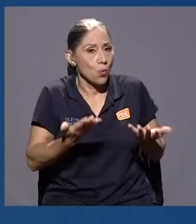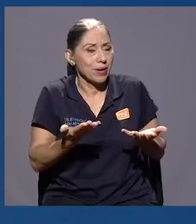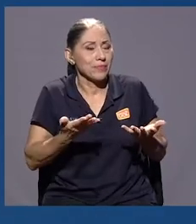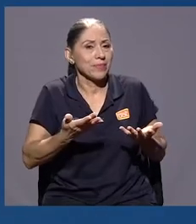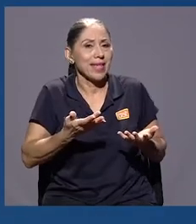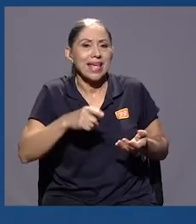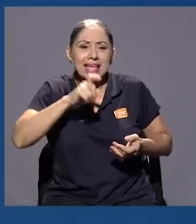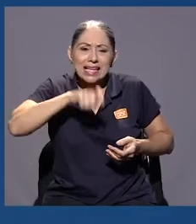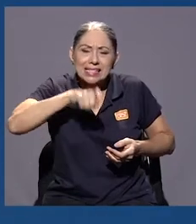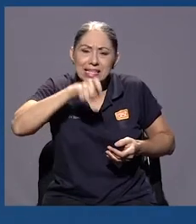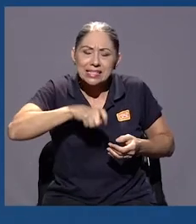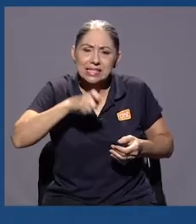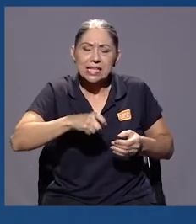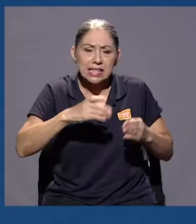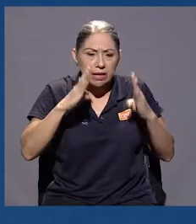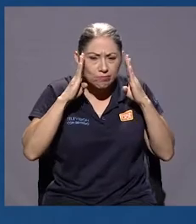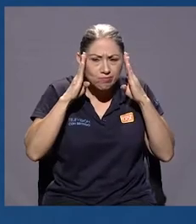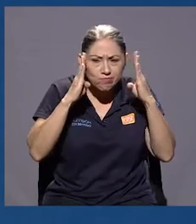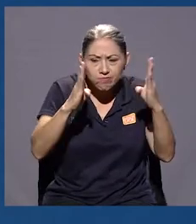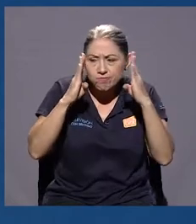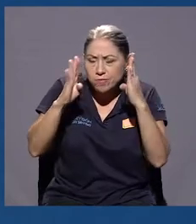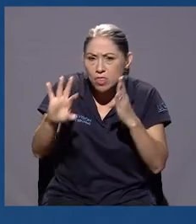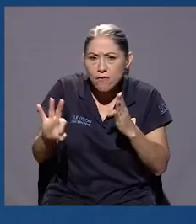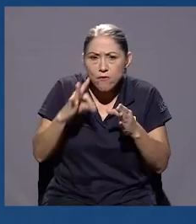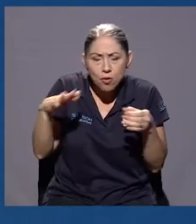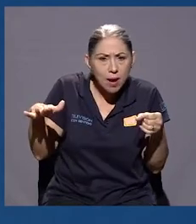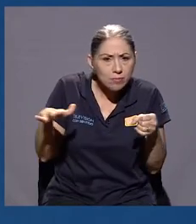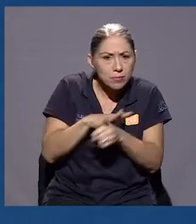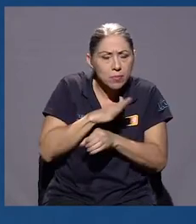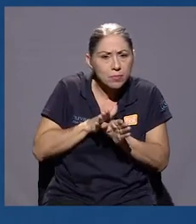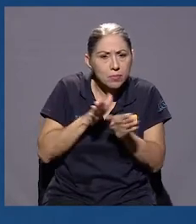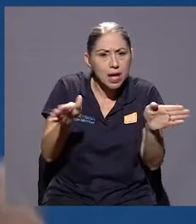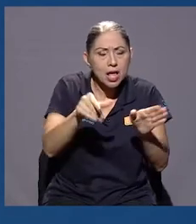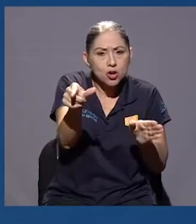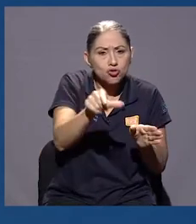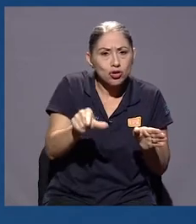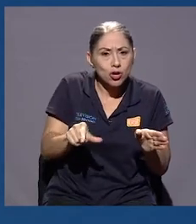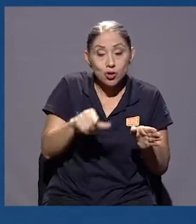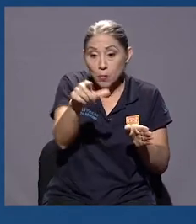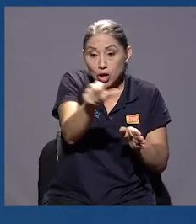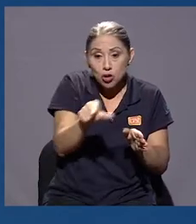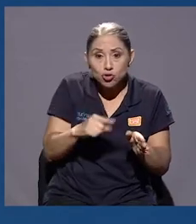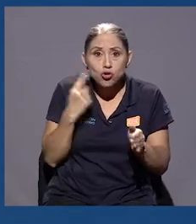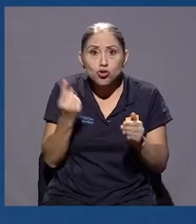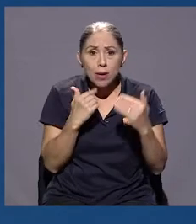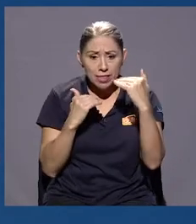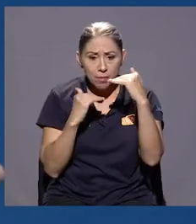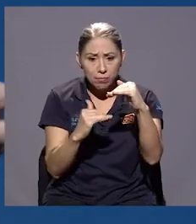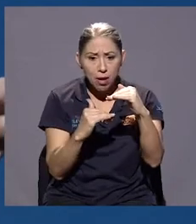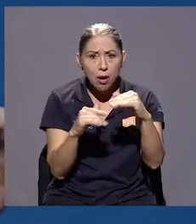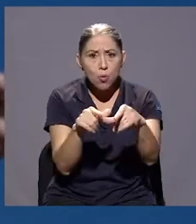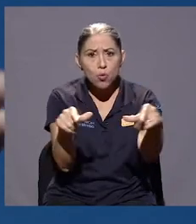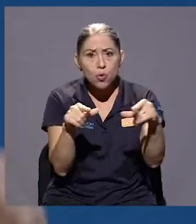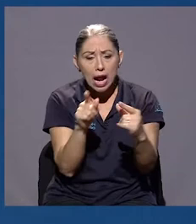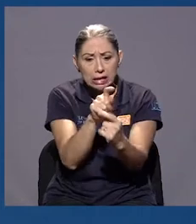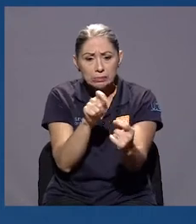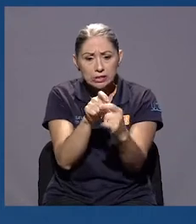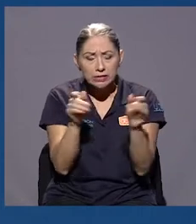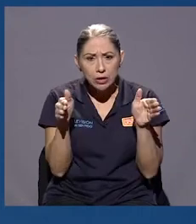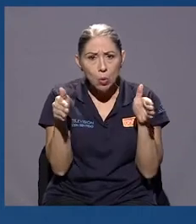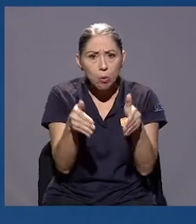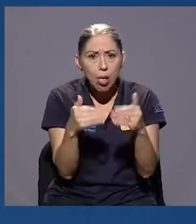en el abordaje de los ríos puesto que no existen nuestras circunscritos a un espacio geográfico